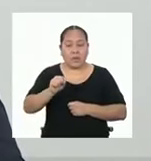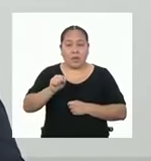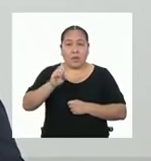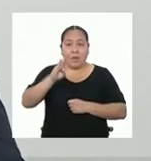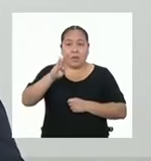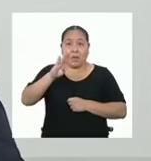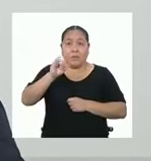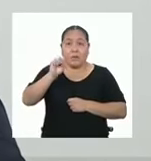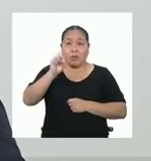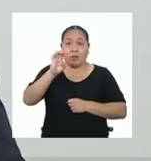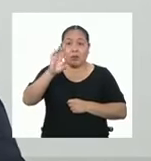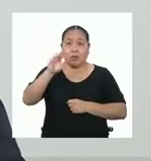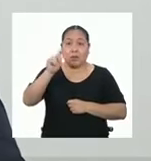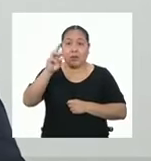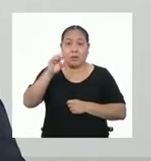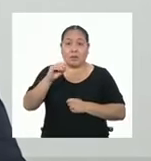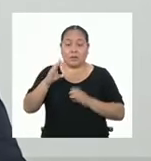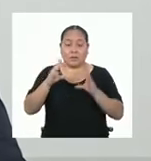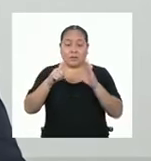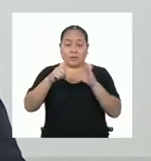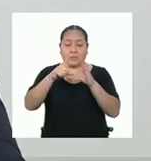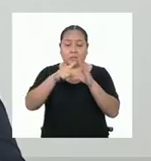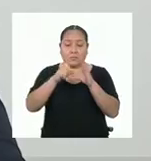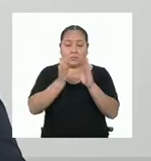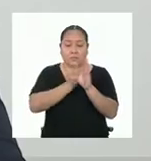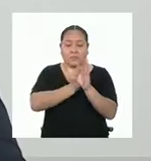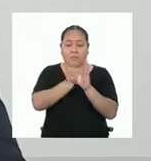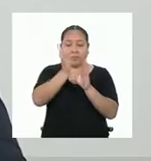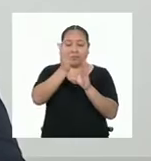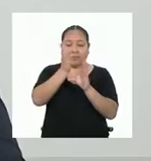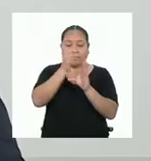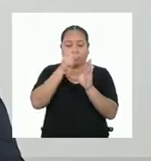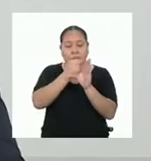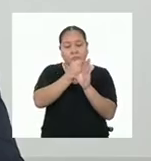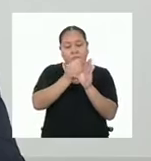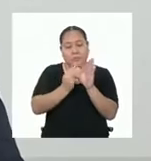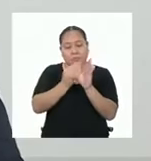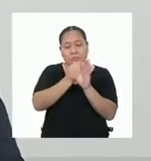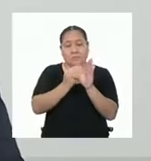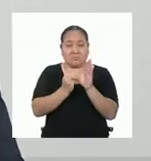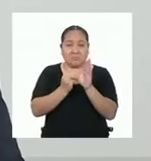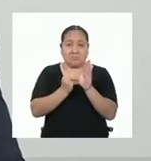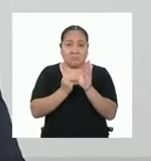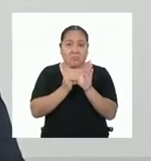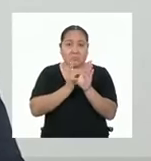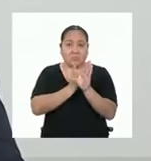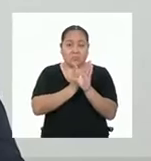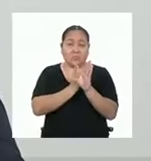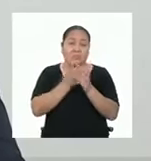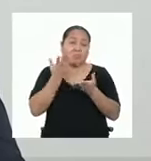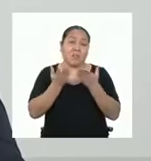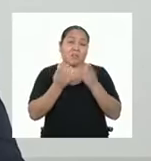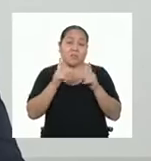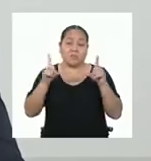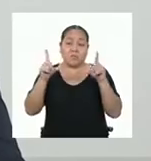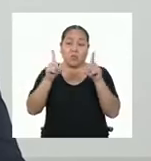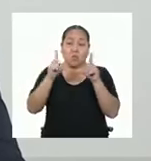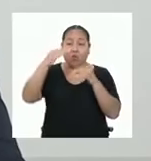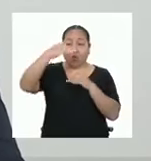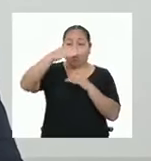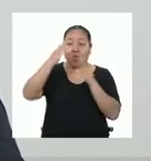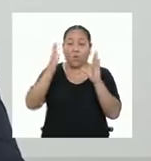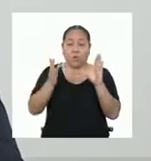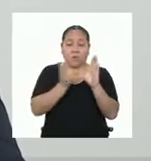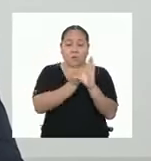una vicetriz es que la semirrecta divida en dos ángulos de igual medida a un ángulo Entonces, si tenemos por ejemplo un cuadrado,